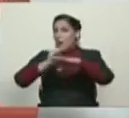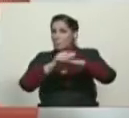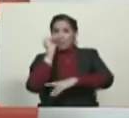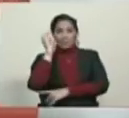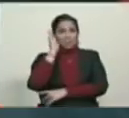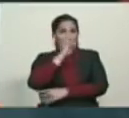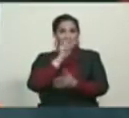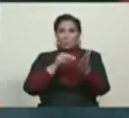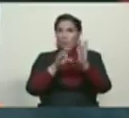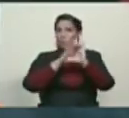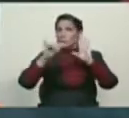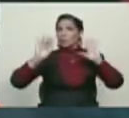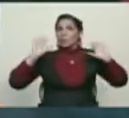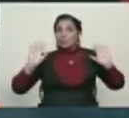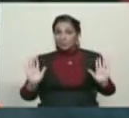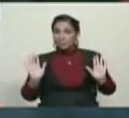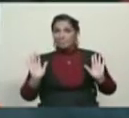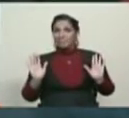Constituyente.